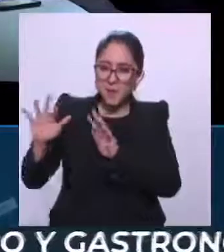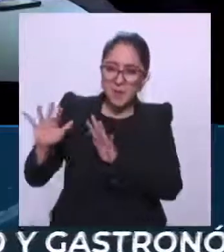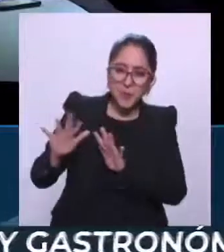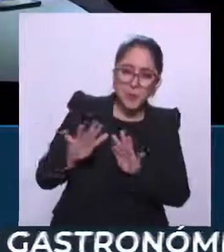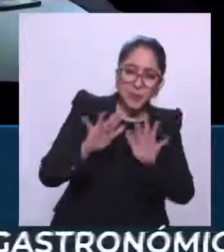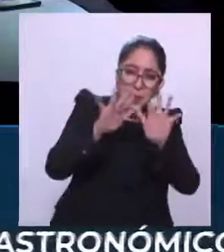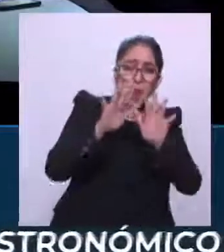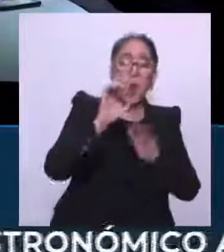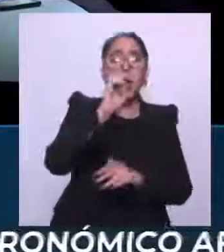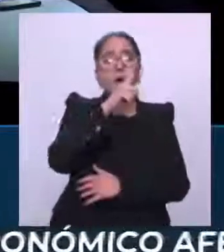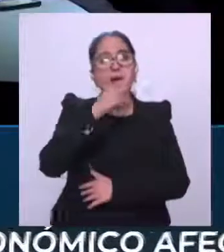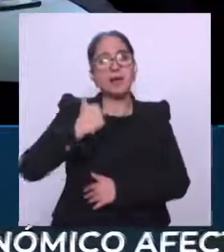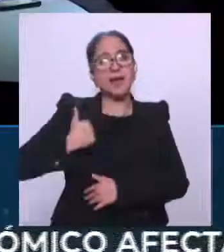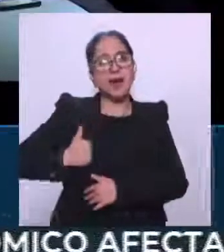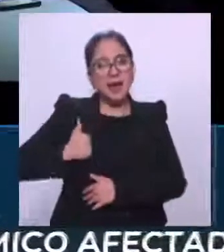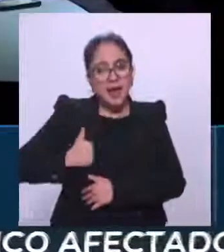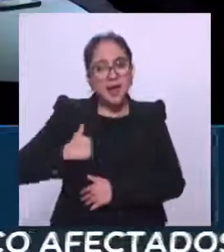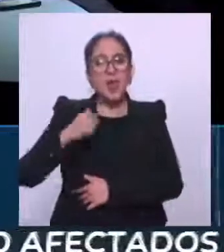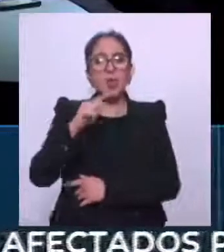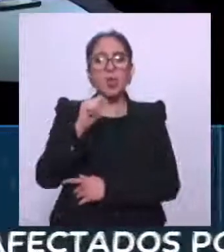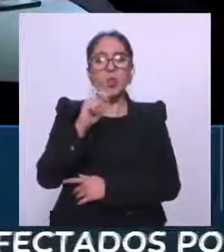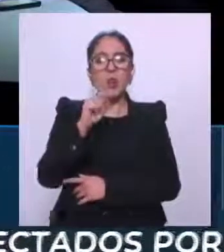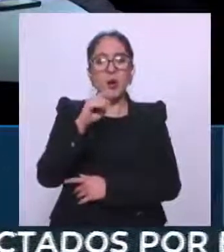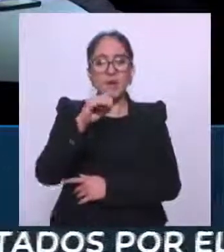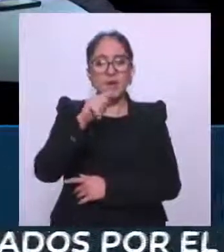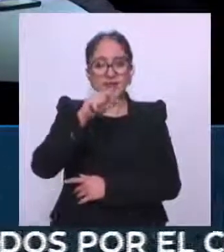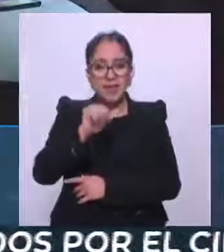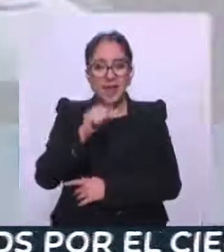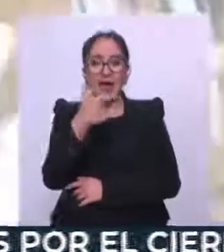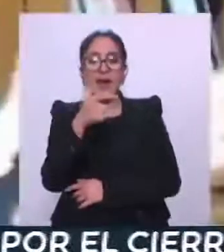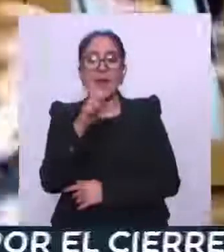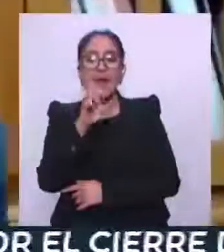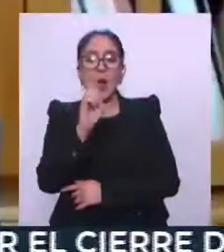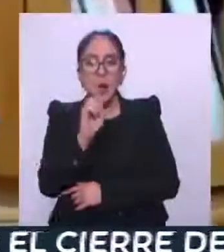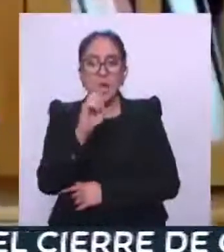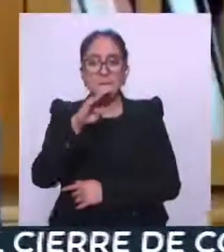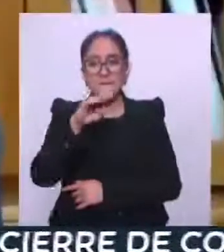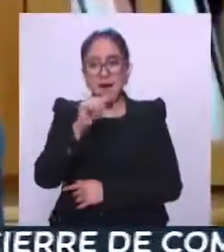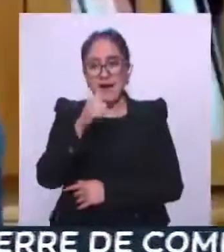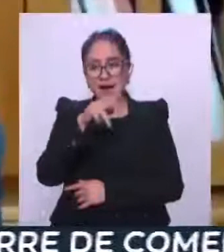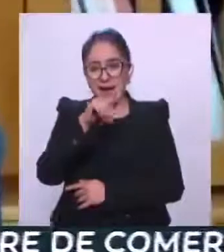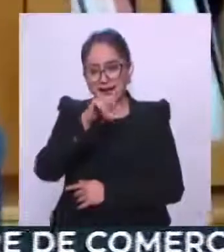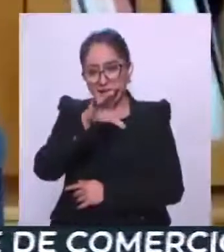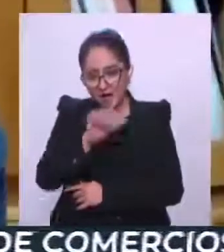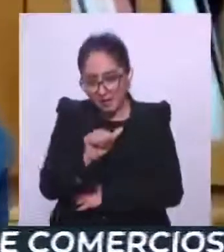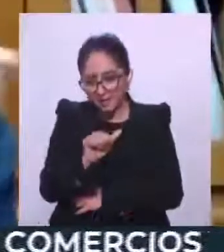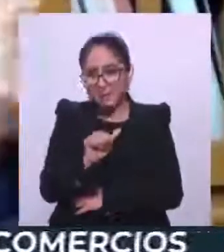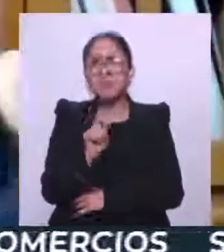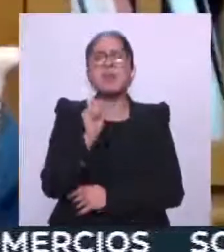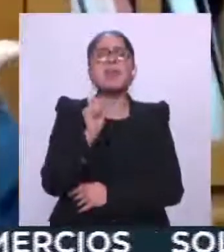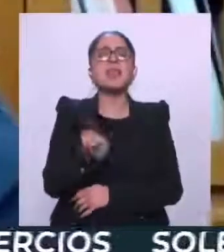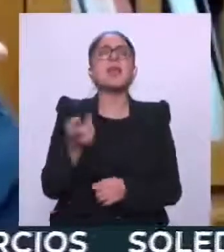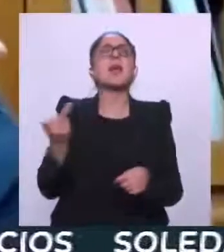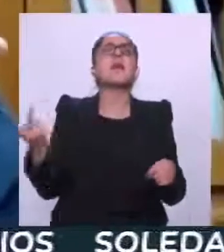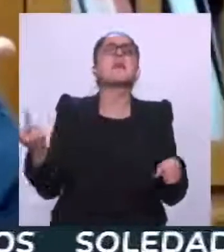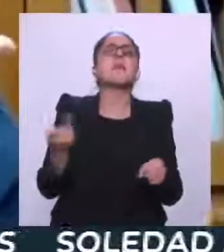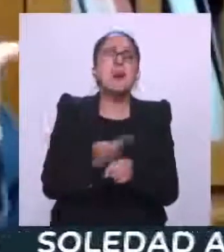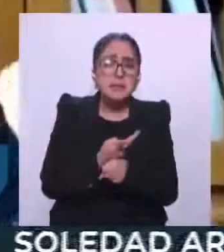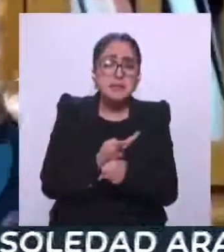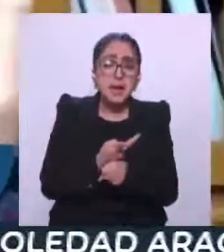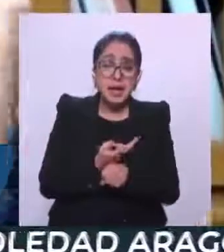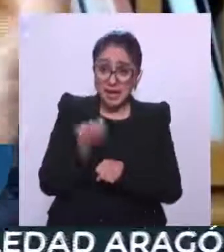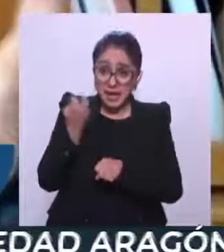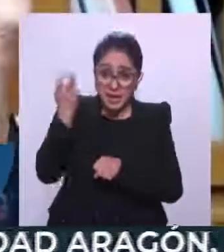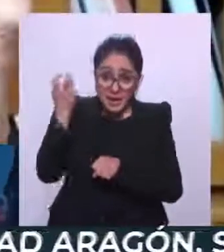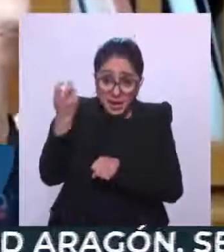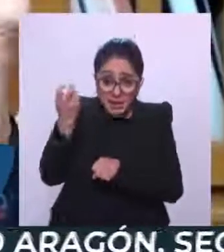tormenta geomagnética. Principio básico de la electricidad, Juan, Azul, el público que nos escucha, es una energía